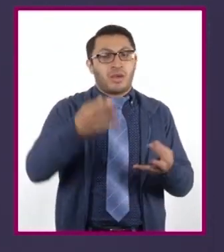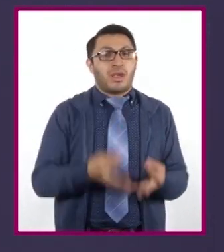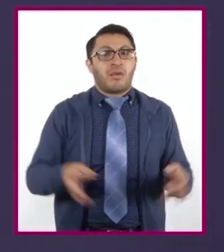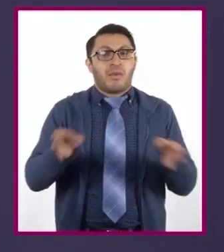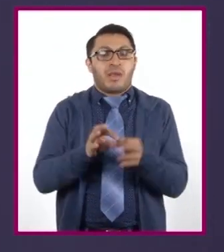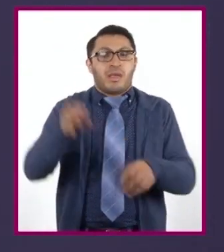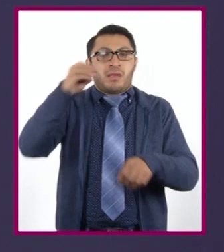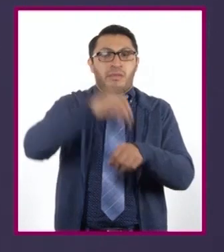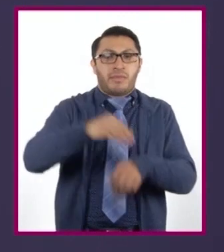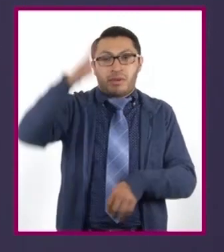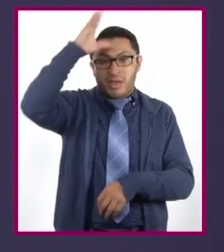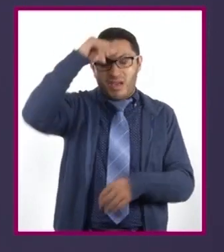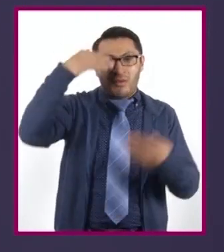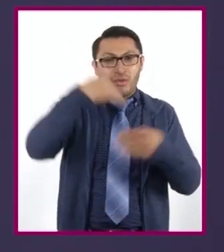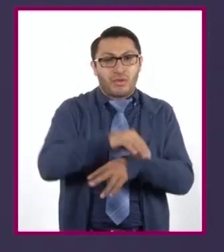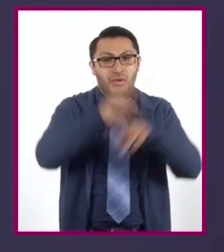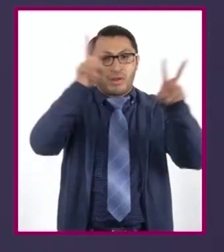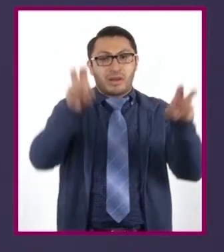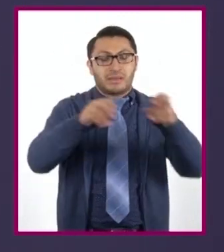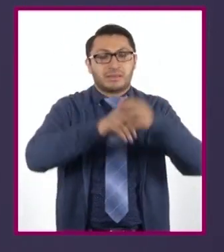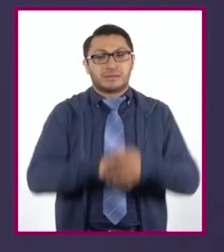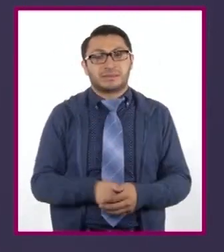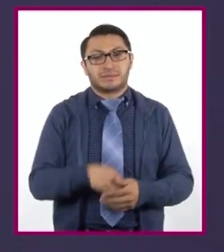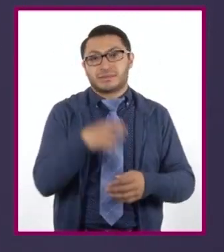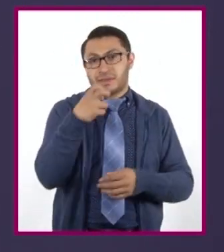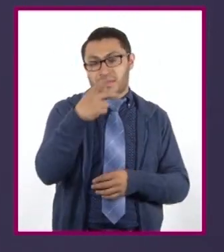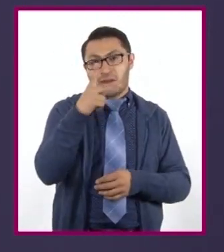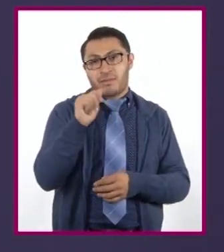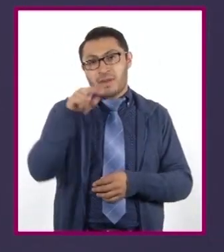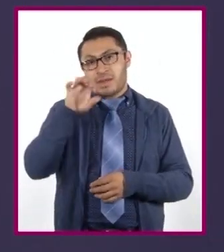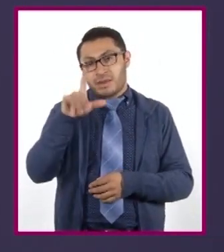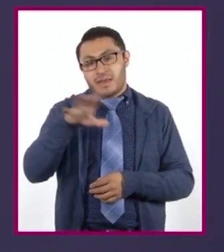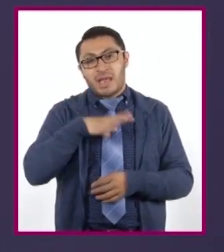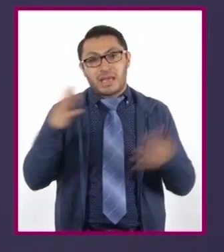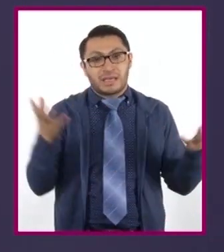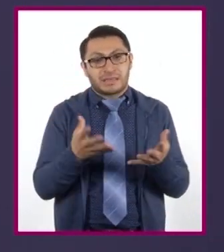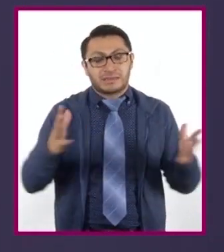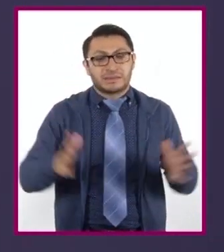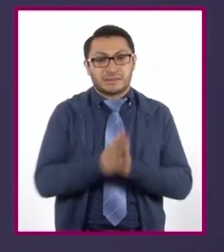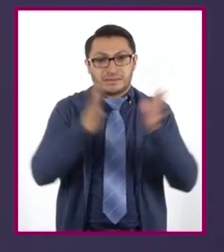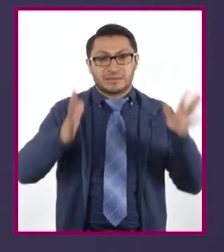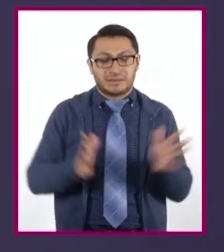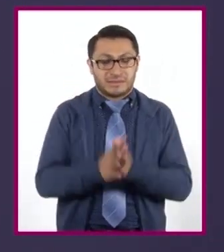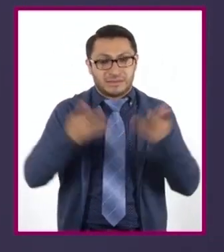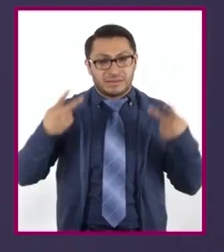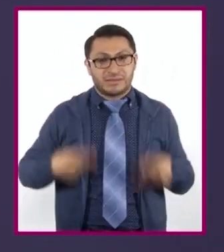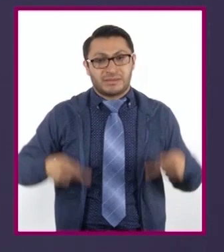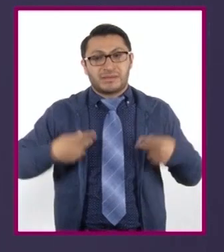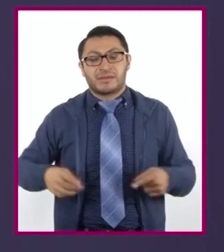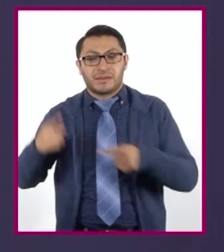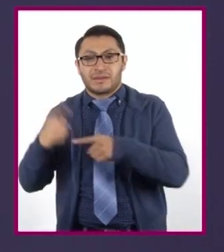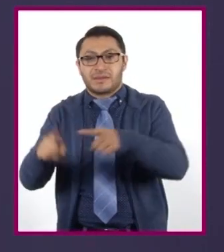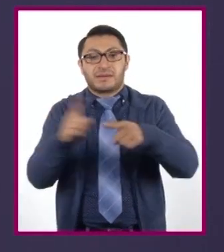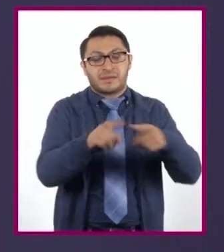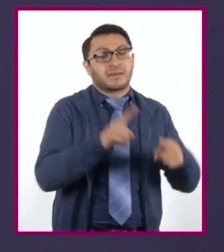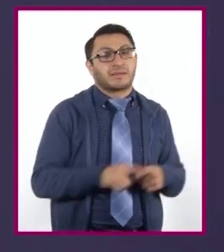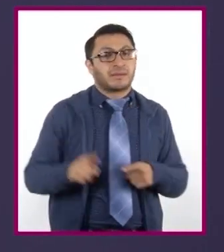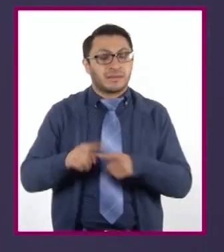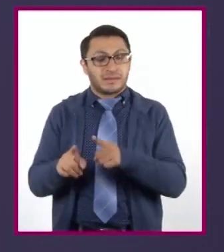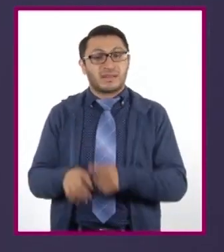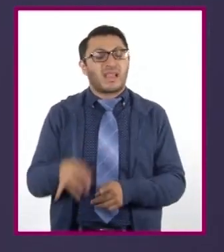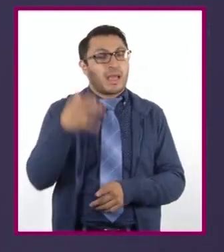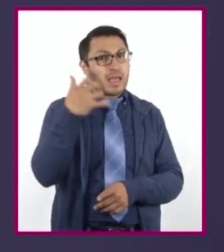a un acuerdo con respecto al tema, puesto que el panel se lleva a cabo con la participación de varias personas, y para ello